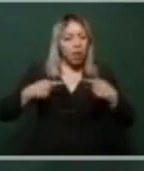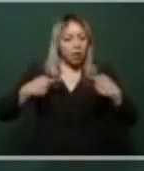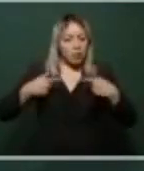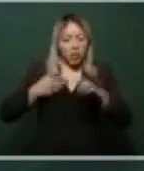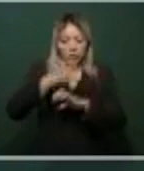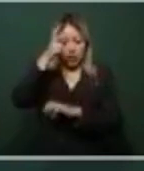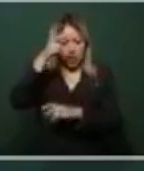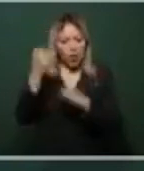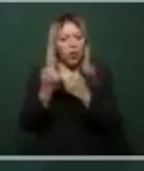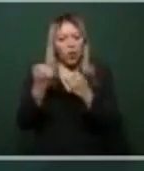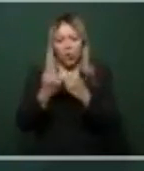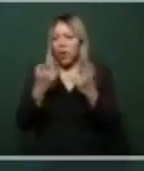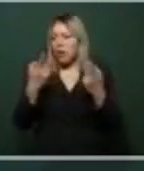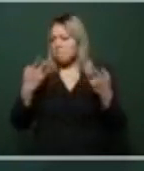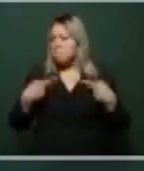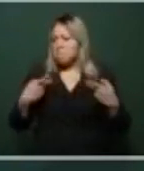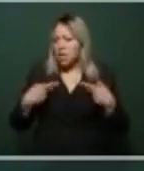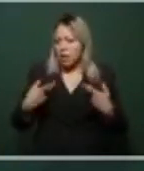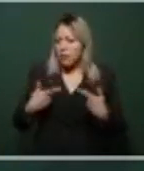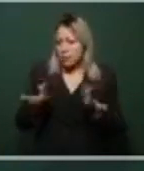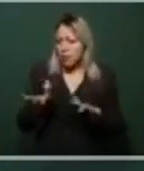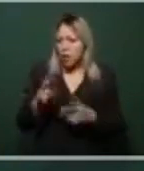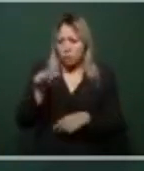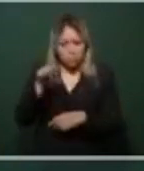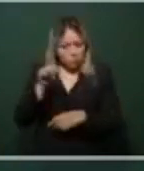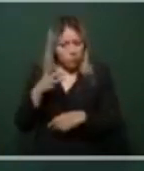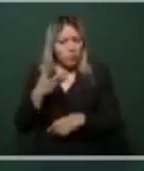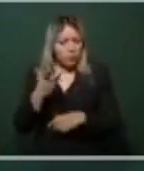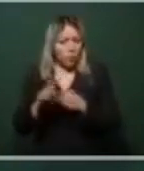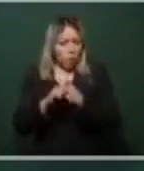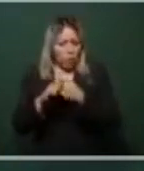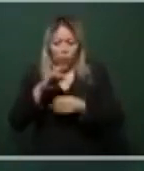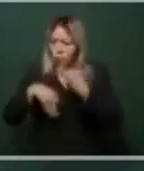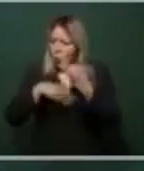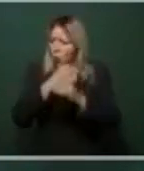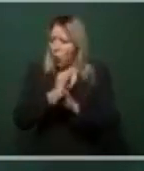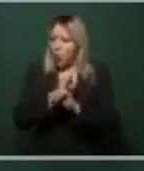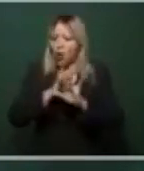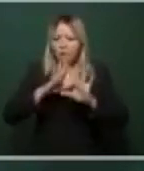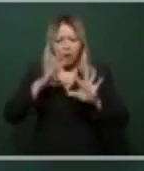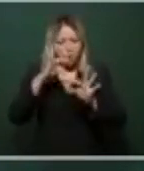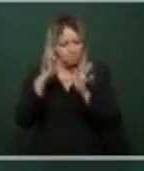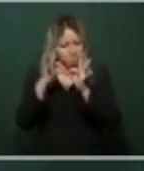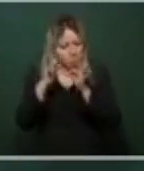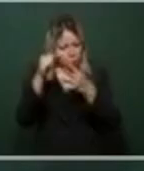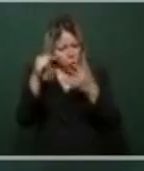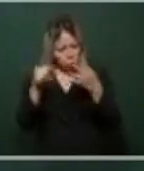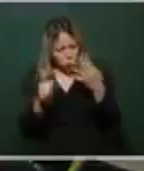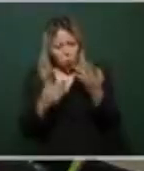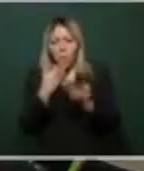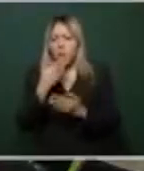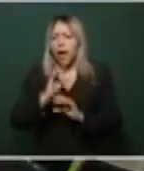a los interesados. O sea, un informe puntual,